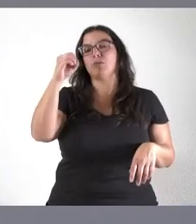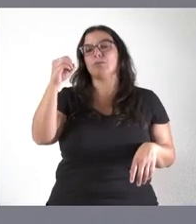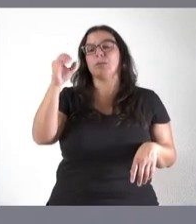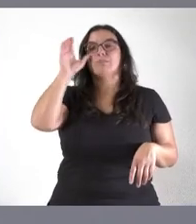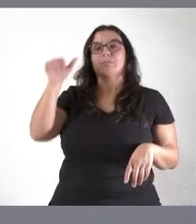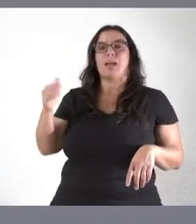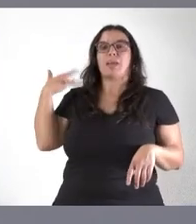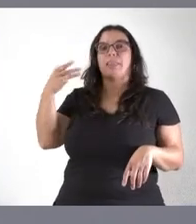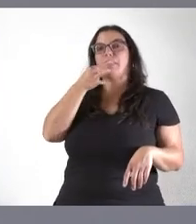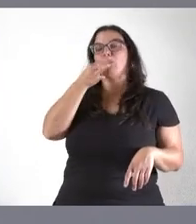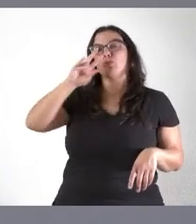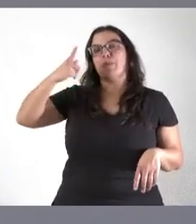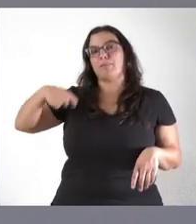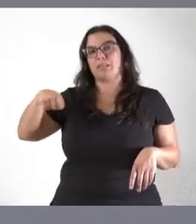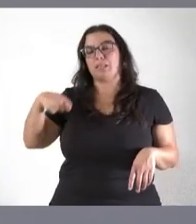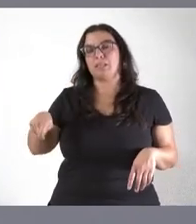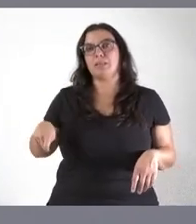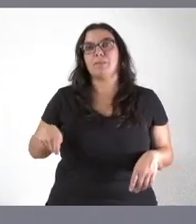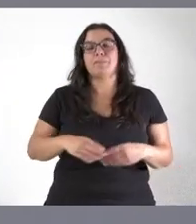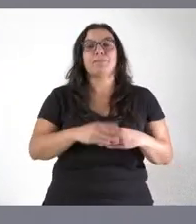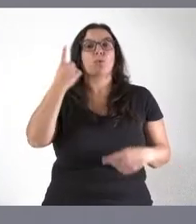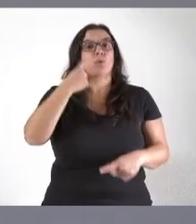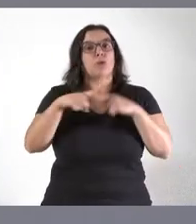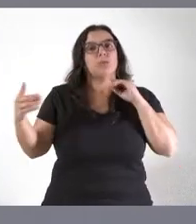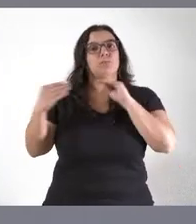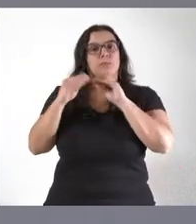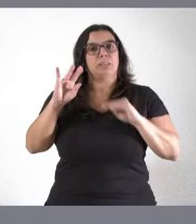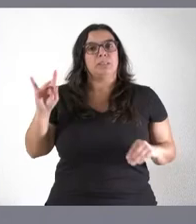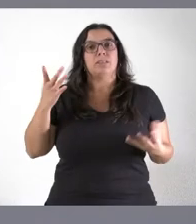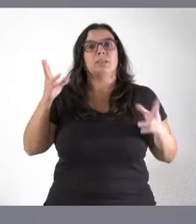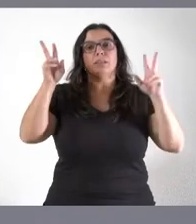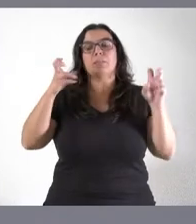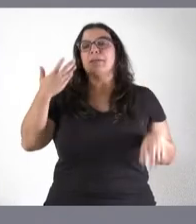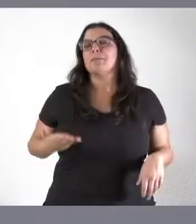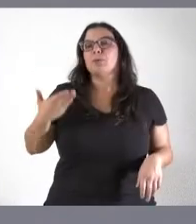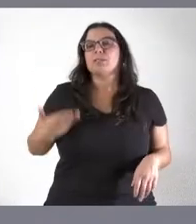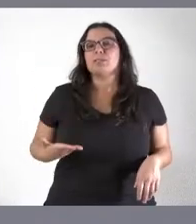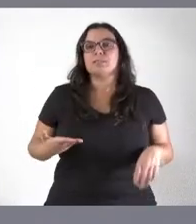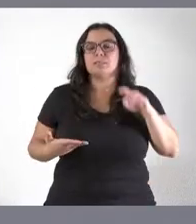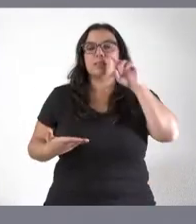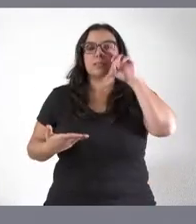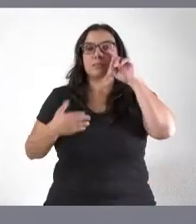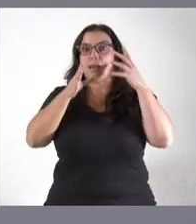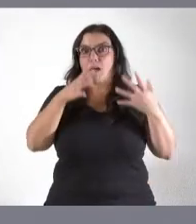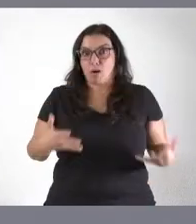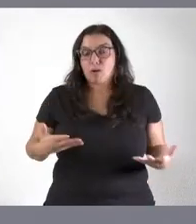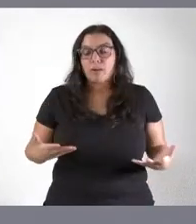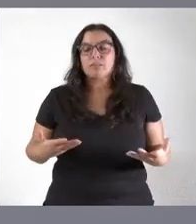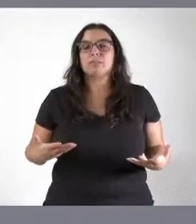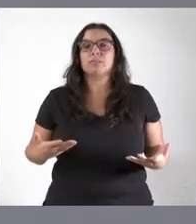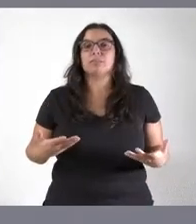intervención de ayer del vicepresidente Pues hay una cosa que coincidimos que es el hecho la importancia en este momento Y en este